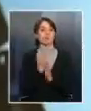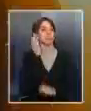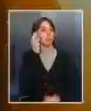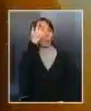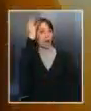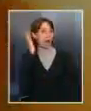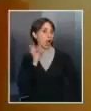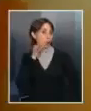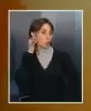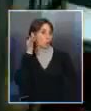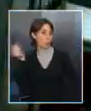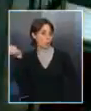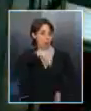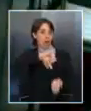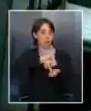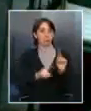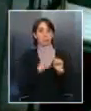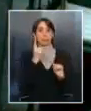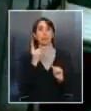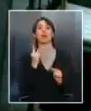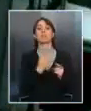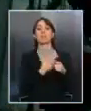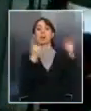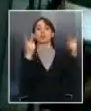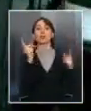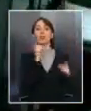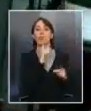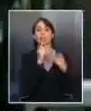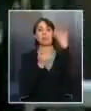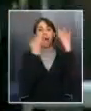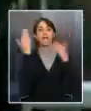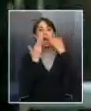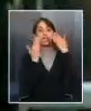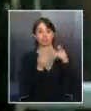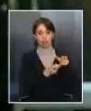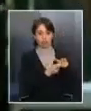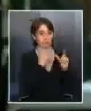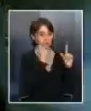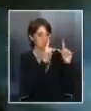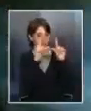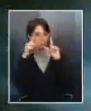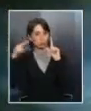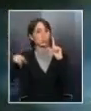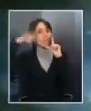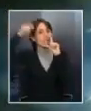país, quien acaba de presentar su último single, la canción I Wanna Go. Este es su video.